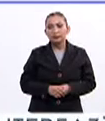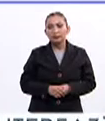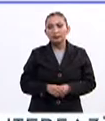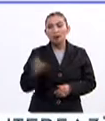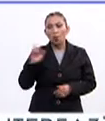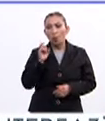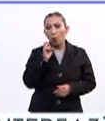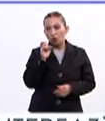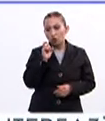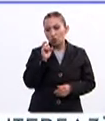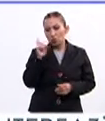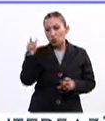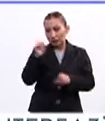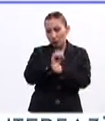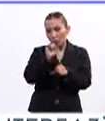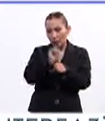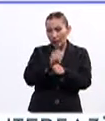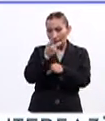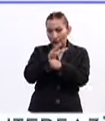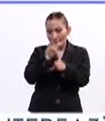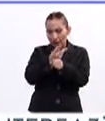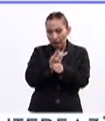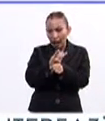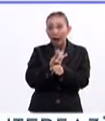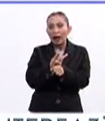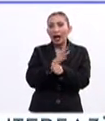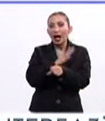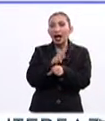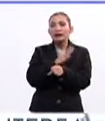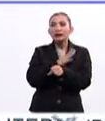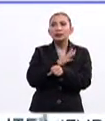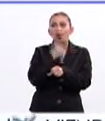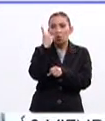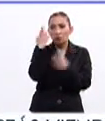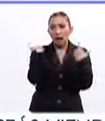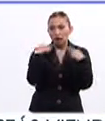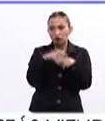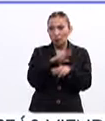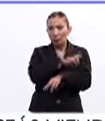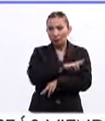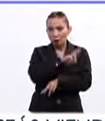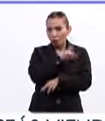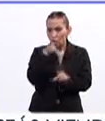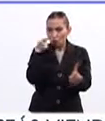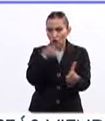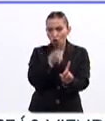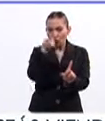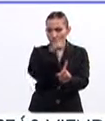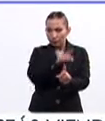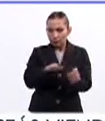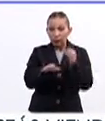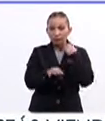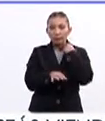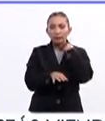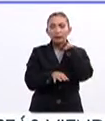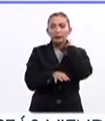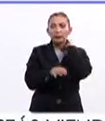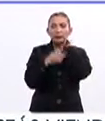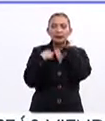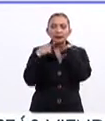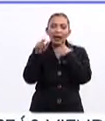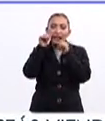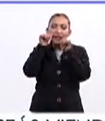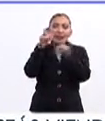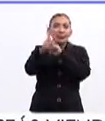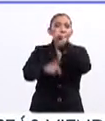Cuanto respecta a secundaria y preparatoria, existe un profesor particular nada más para esos, y ahí se enfocan en